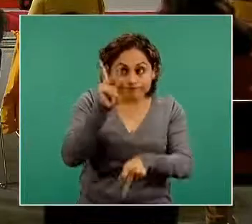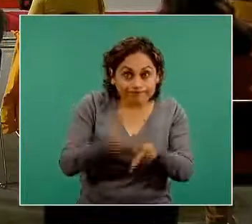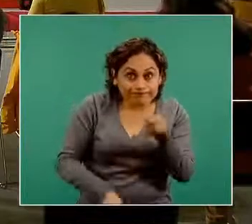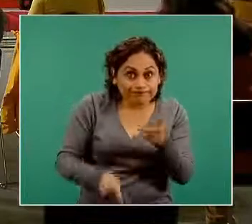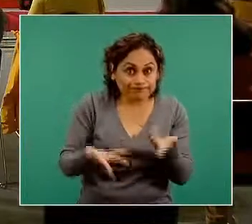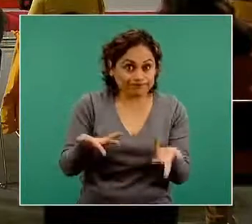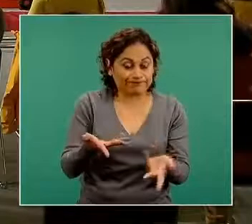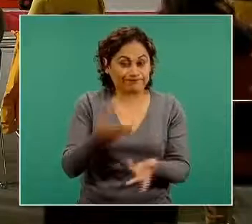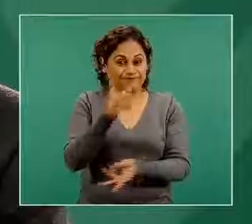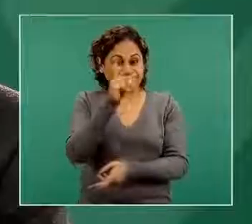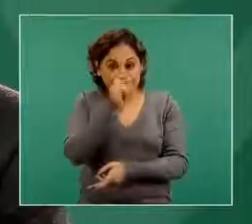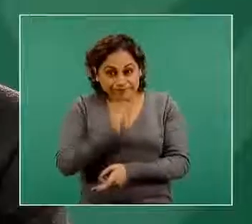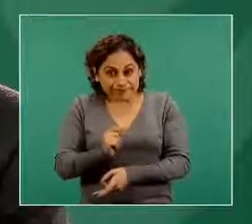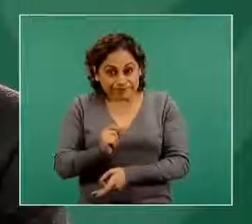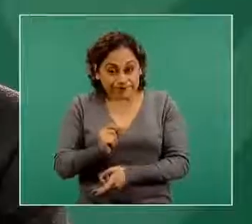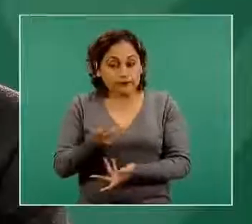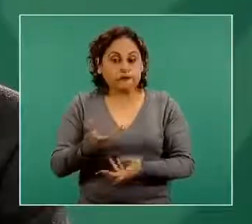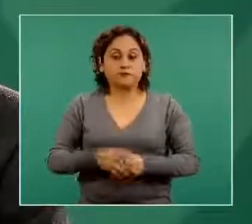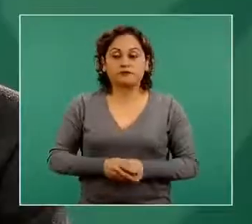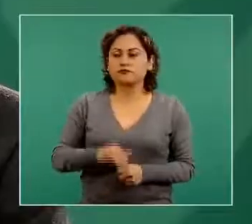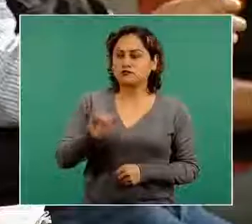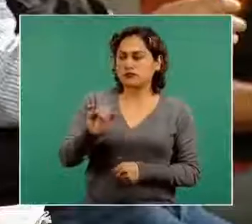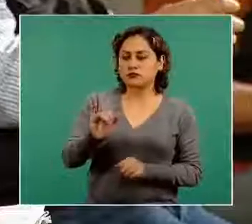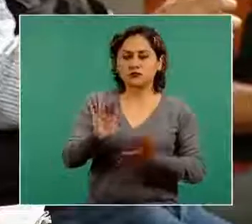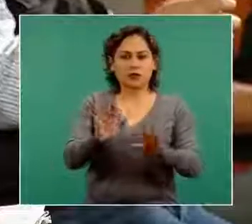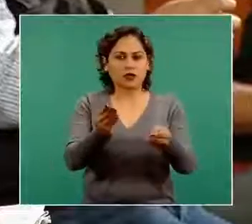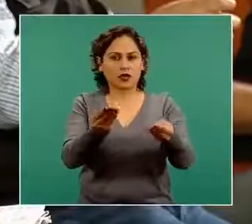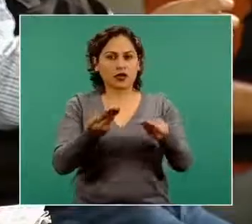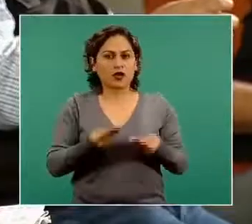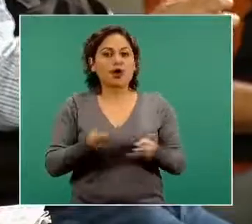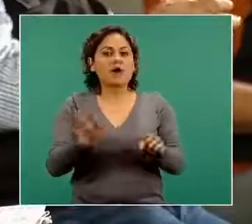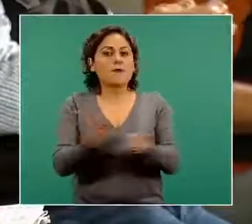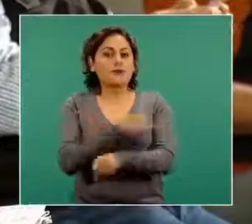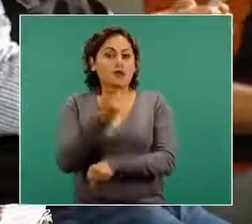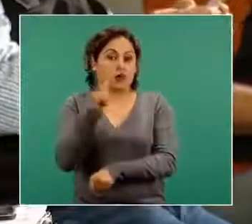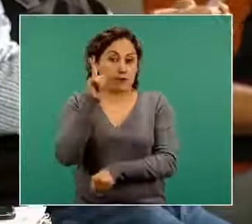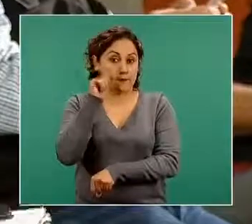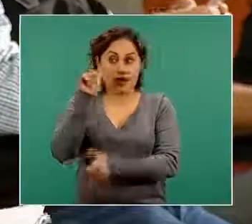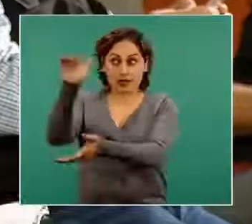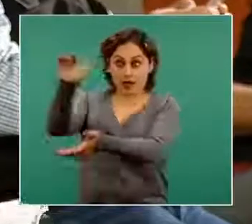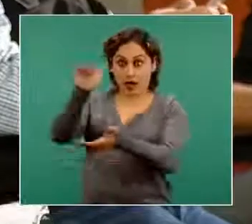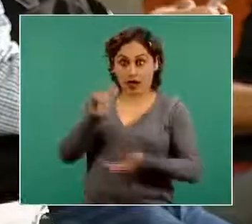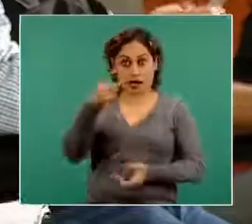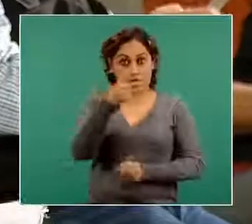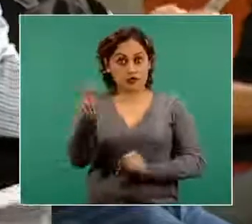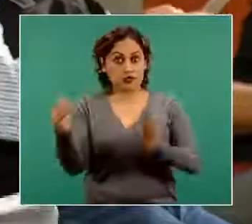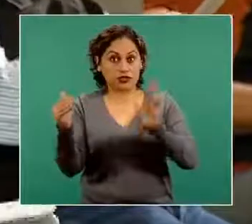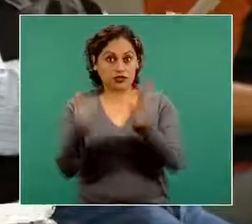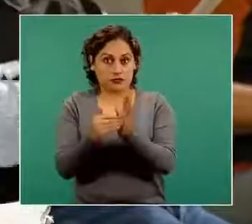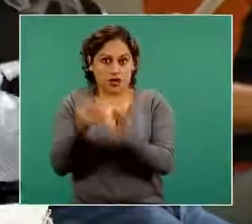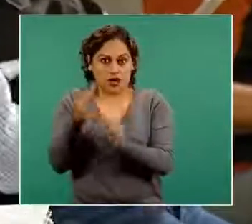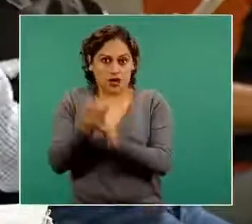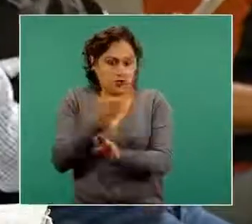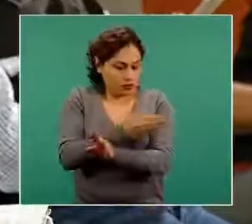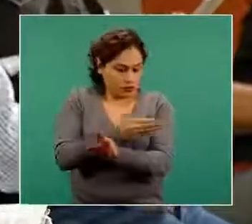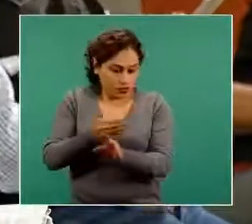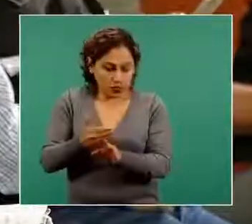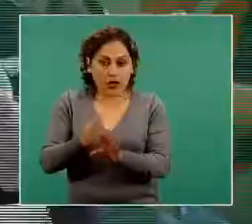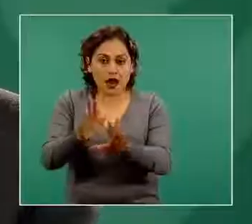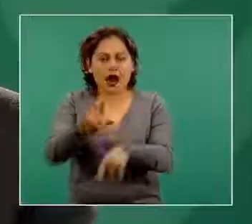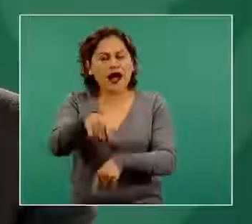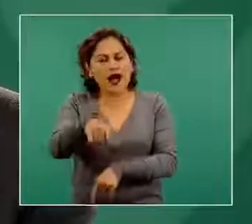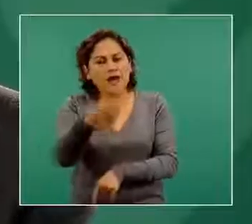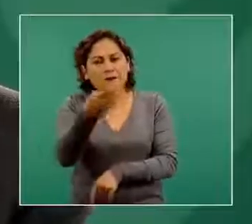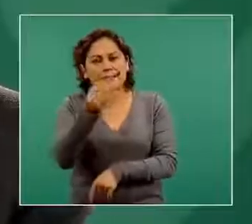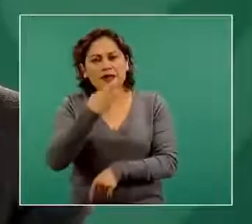que se logre, de todos modos, no hay… Pero dan las cifras porque mañana llegan 200,000 y van apenas Con segunda dosis, dice Ajá. usted. No,